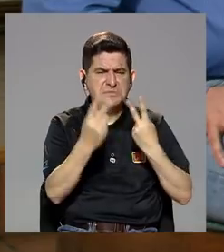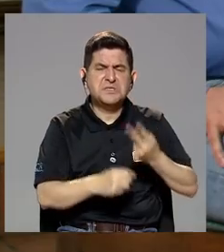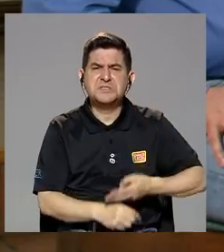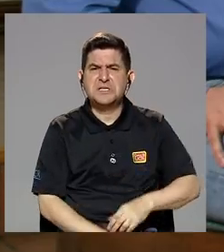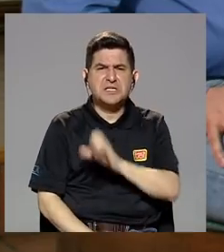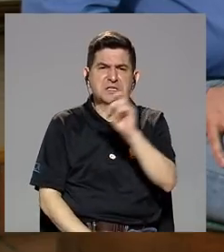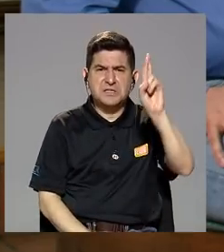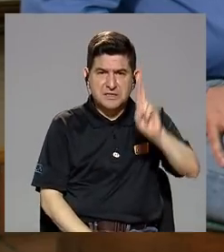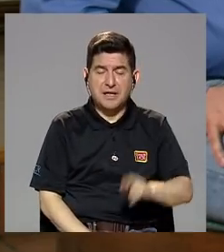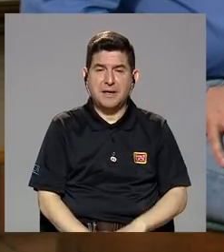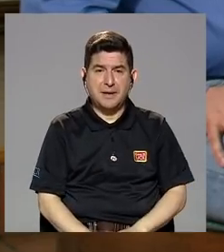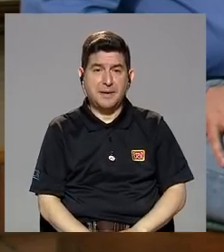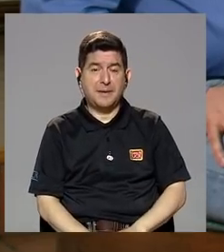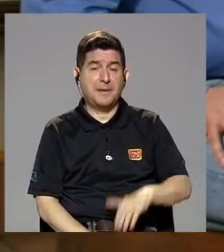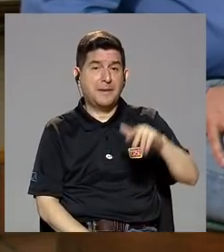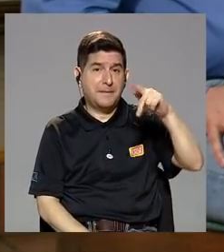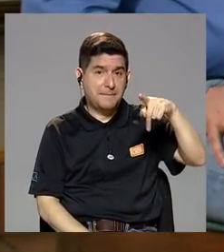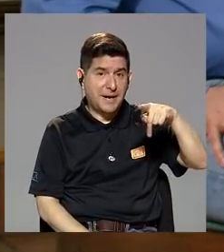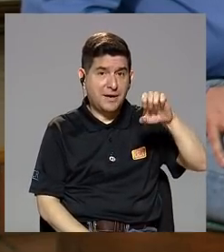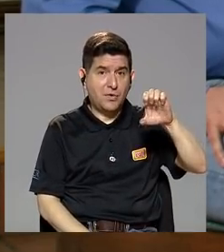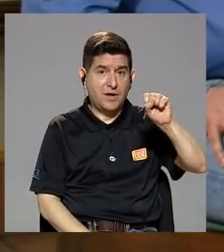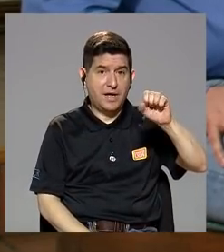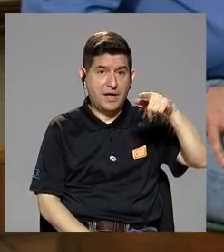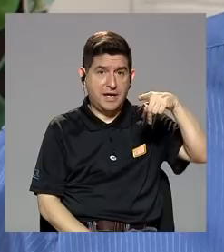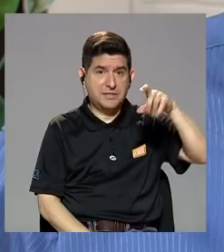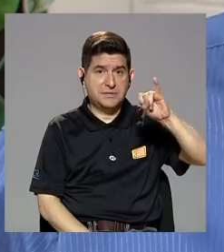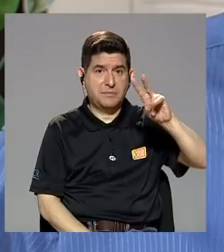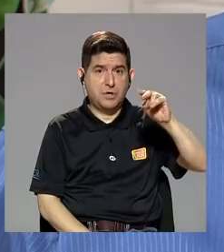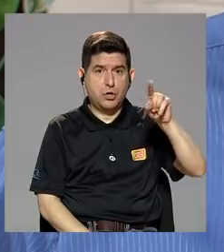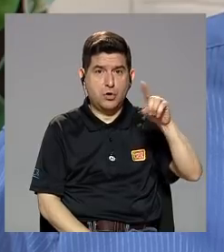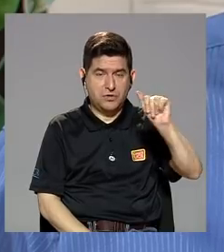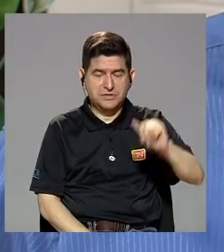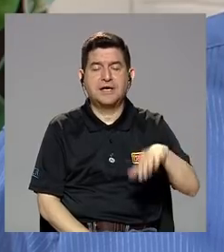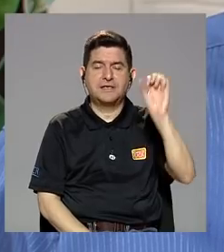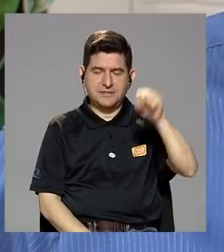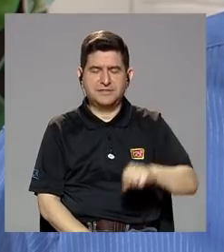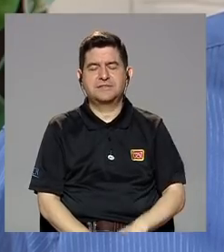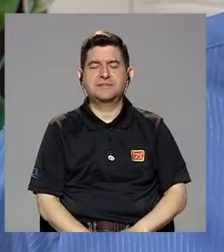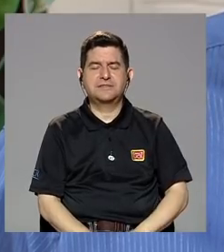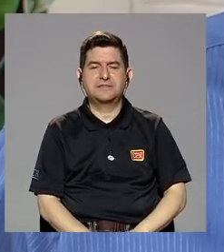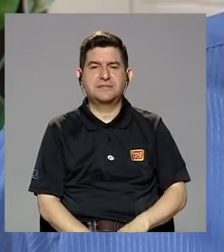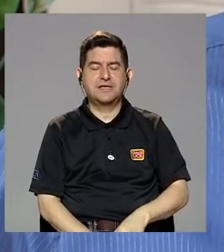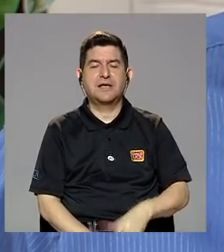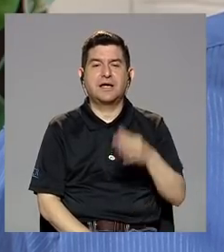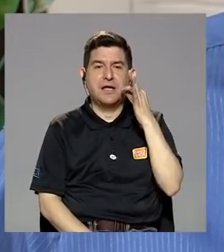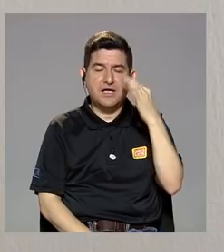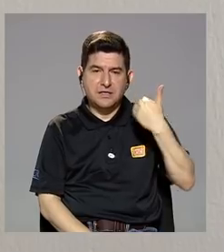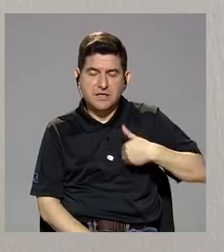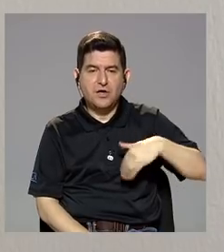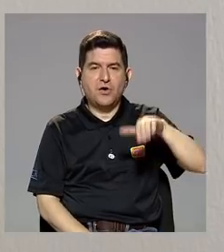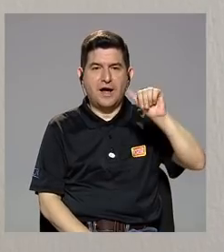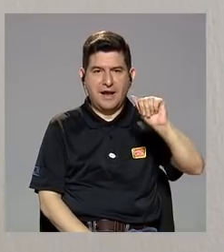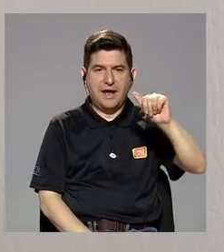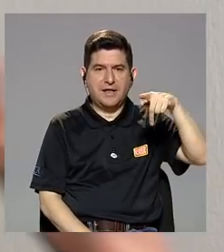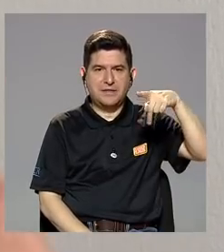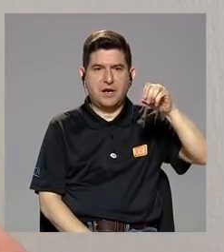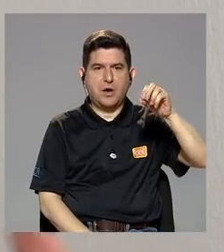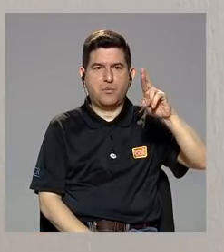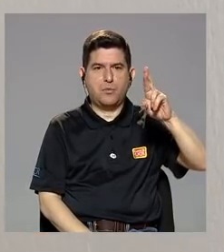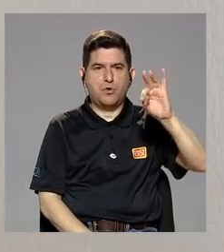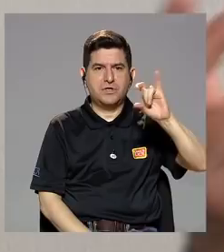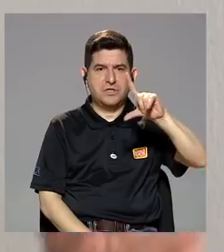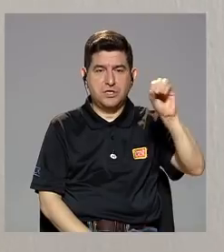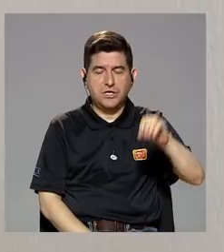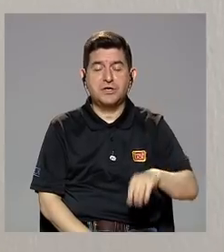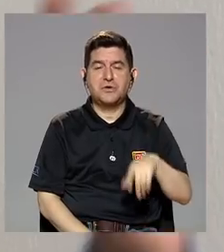rica don paco espinoza tiro de alejandro portillo actriz actualmente la pensión y que lo